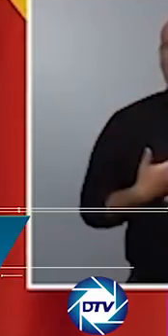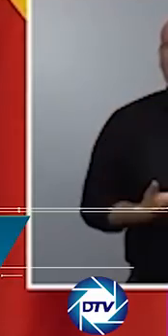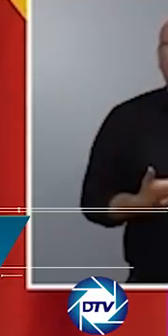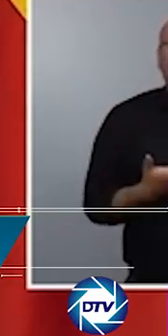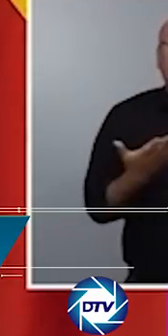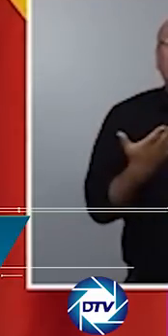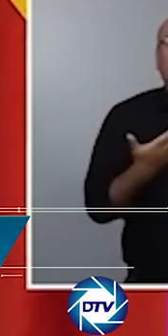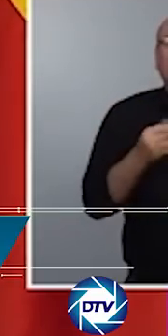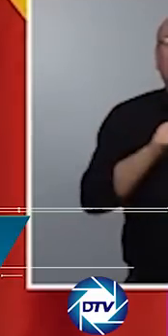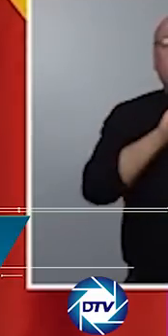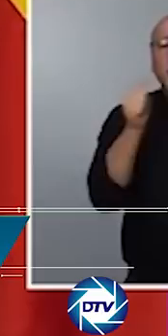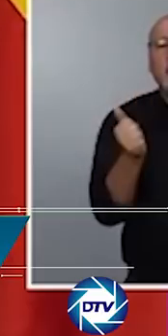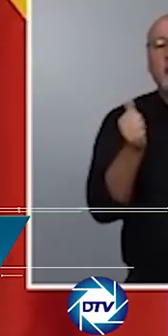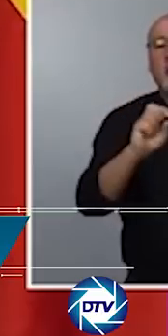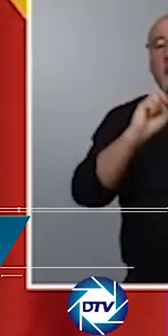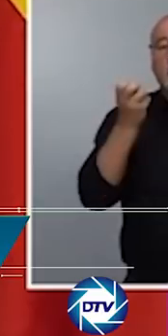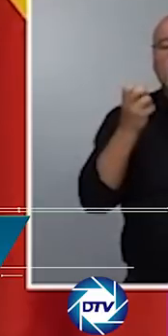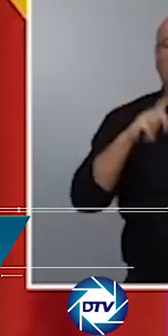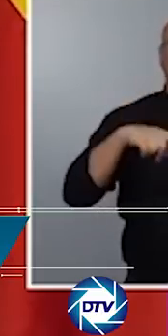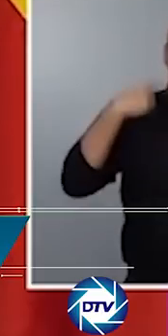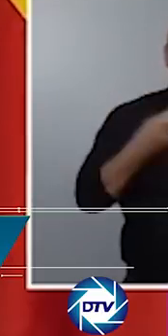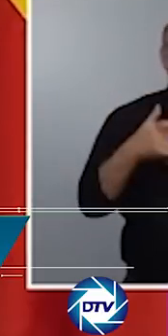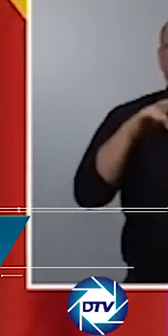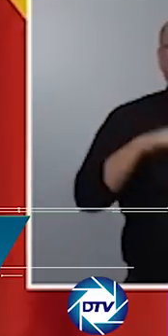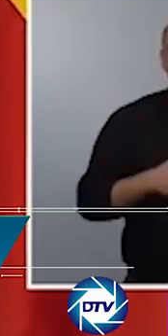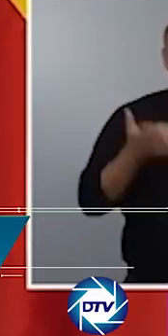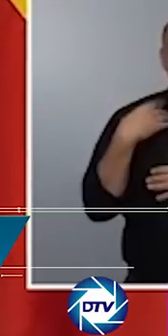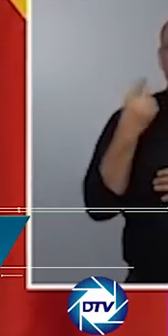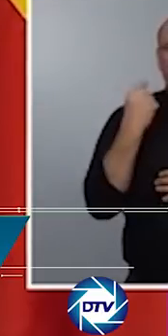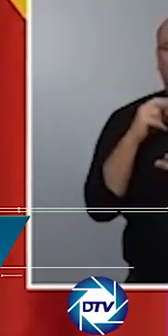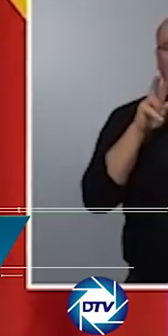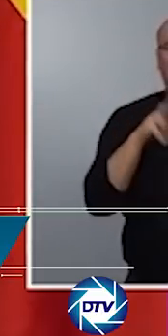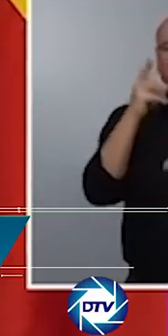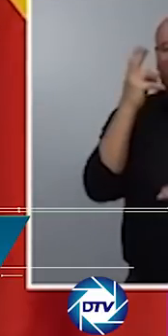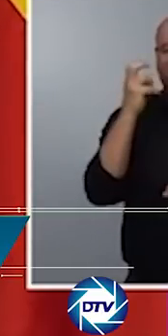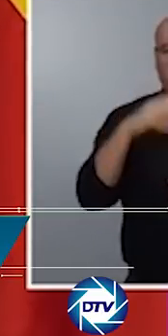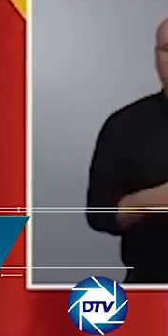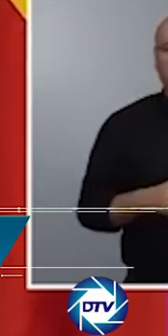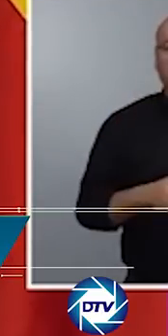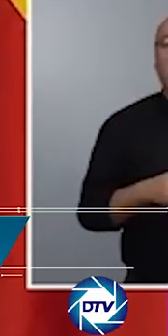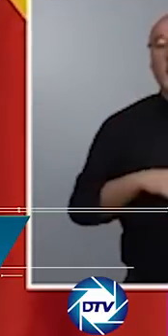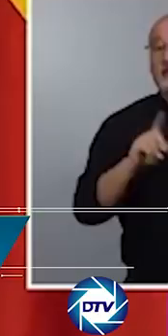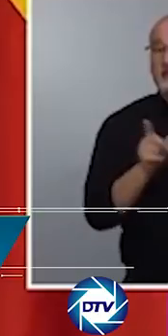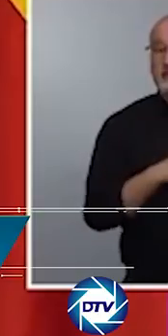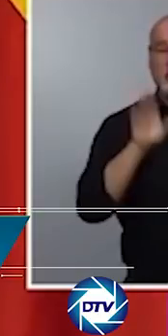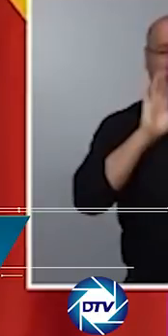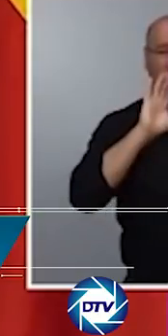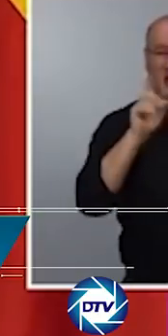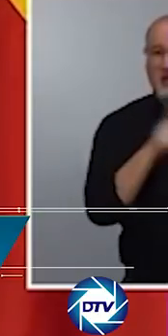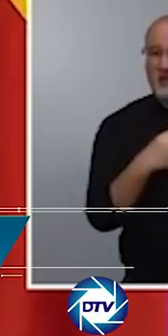pinchazos, entradas, volcados de datos, etcétera, independientemente de las versiones, que algunas no encajan con el comportamiento de Pegasus, ya lo